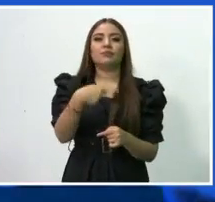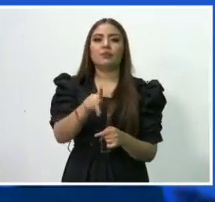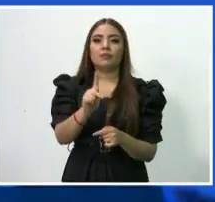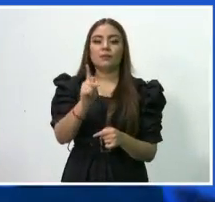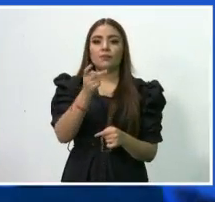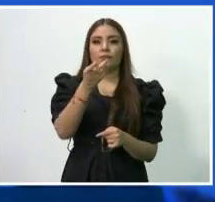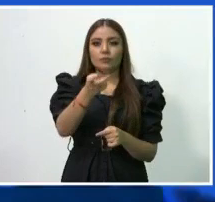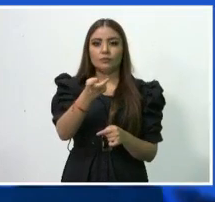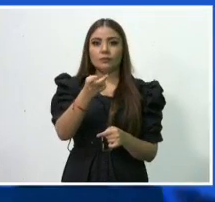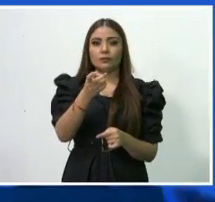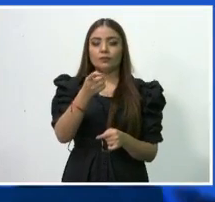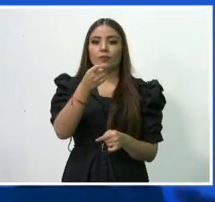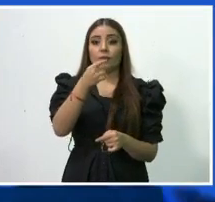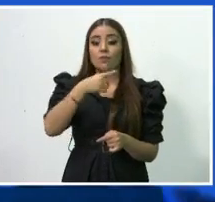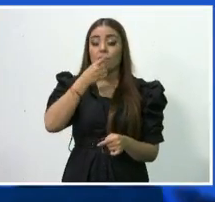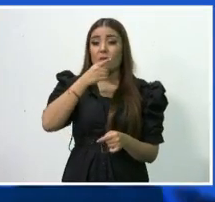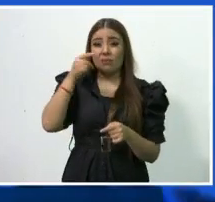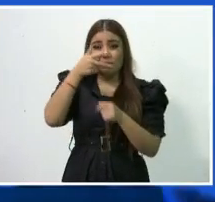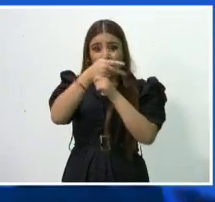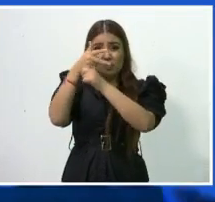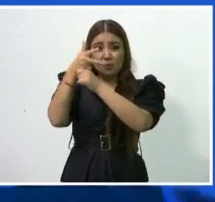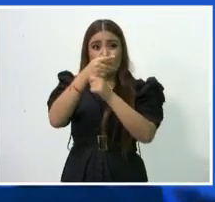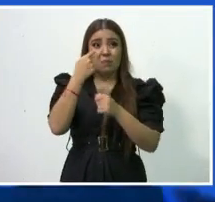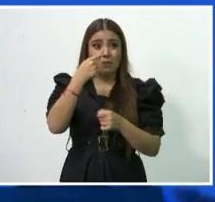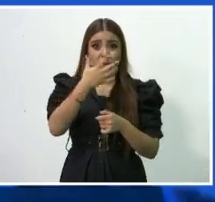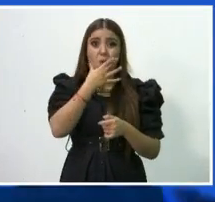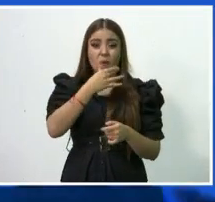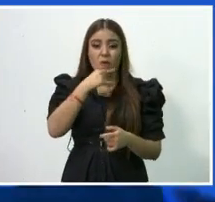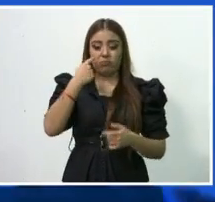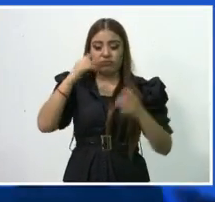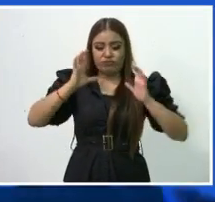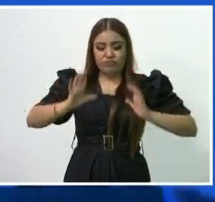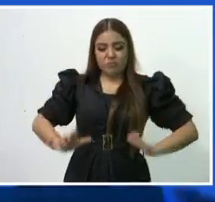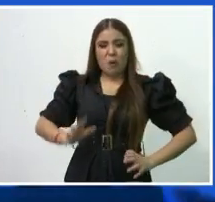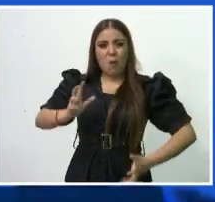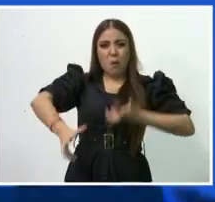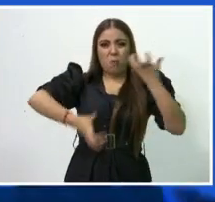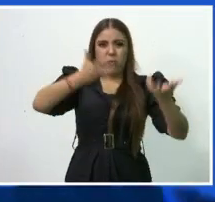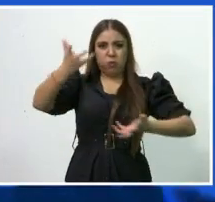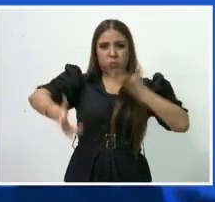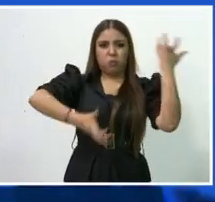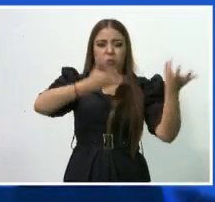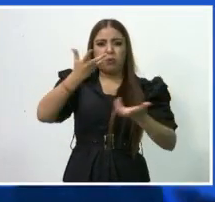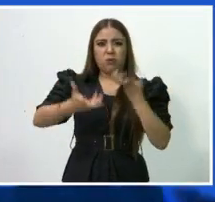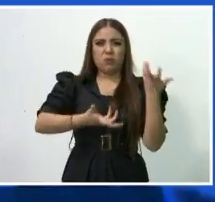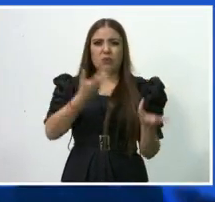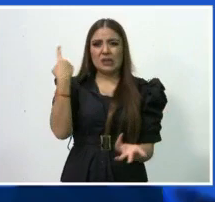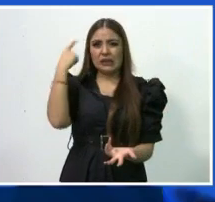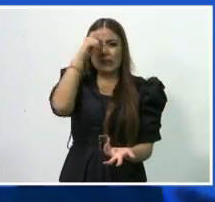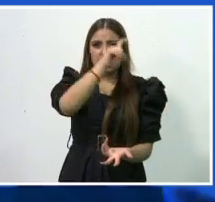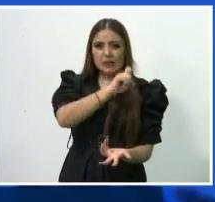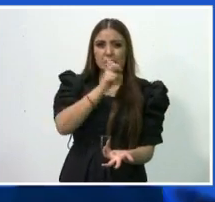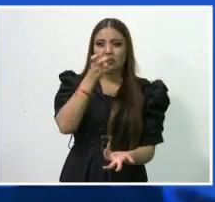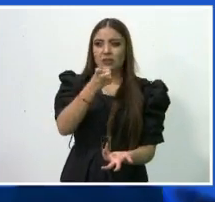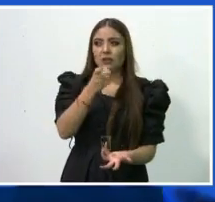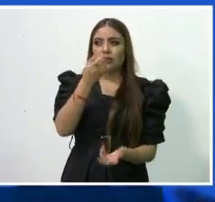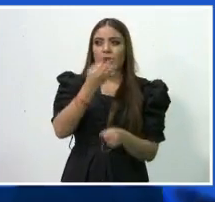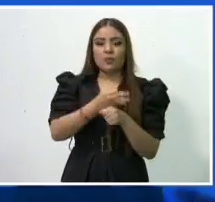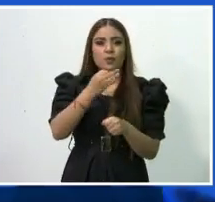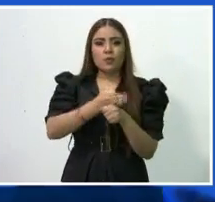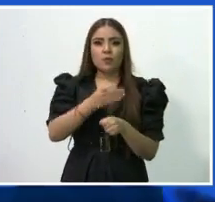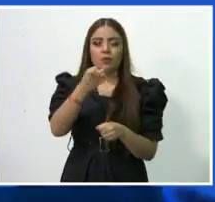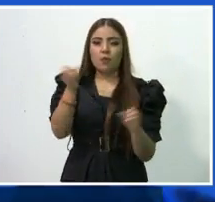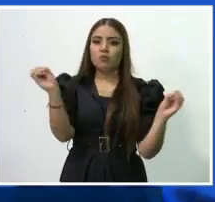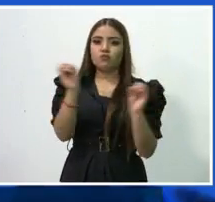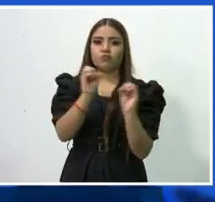que nos comparten son fuertes ya que el señor Pues sí presentaba quemaduras de consideración Hasta el momento Ángel no